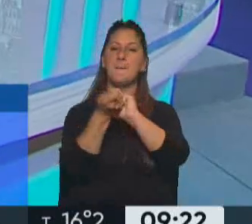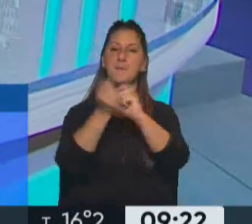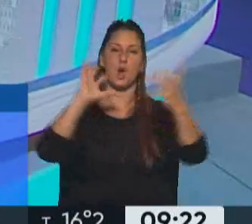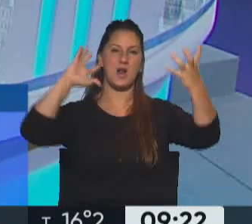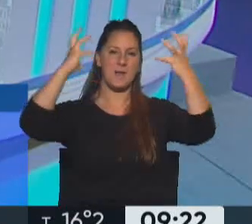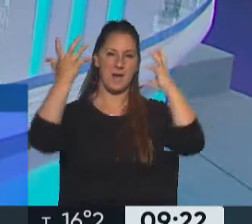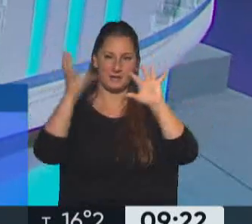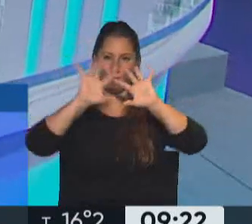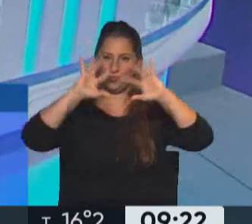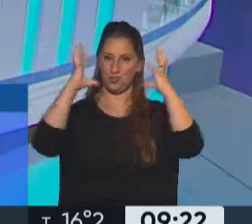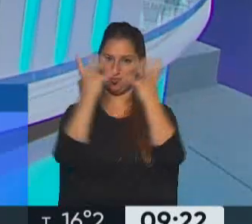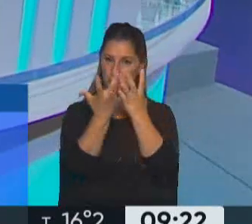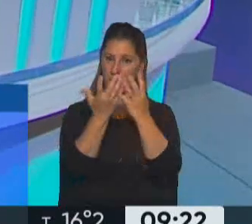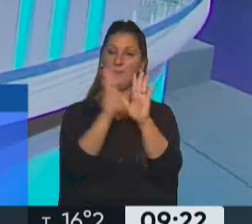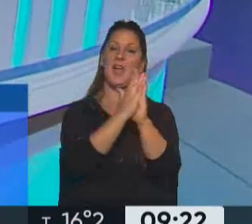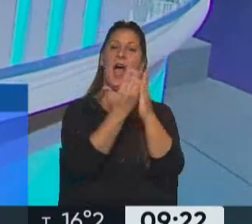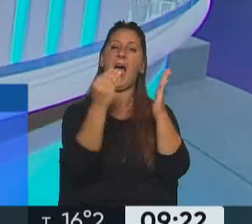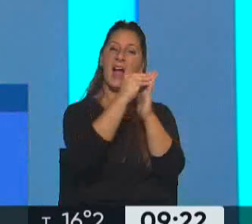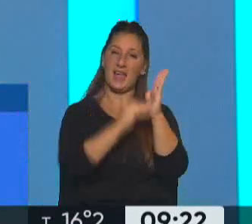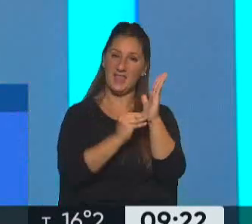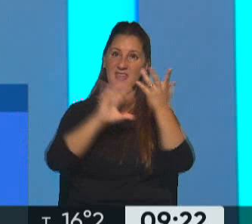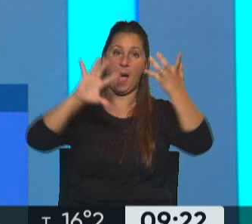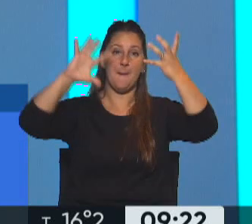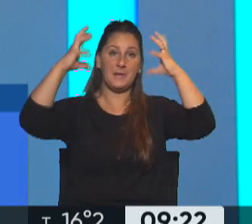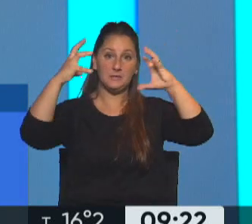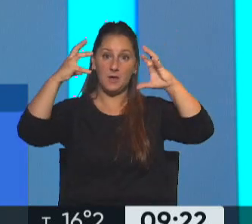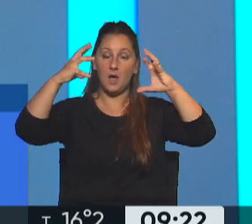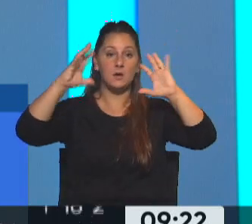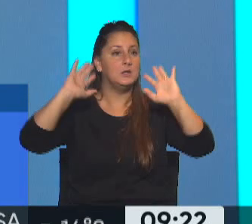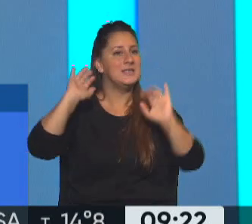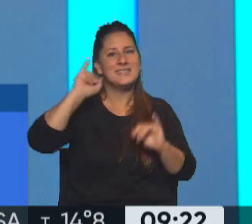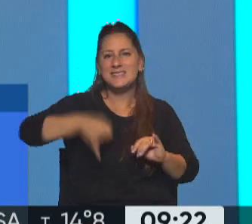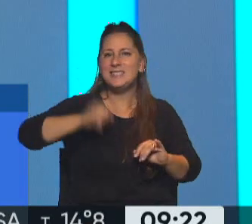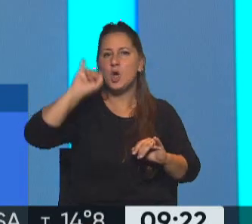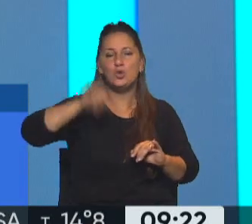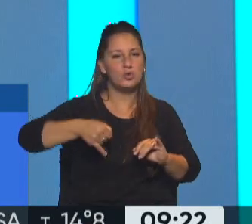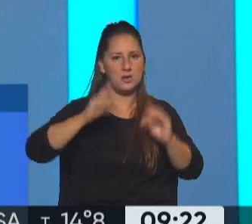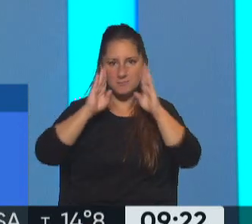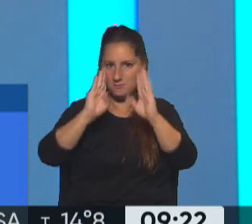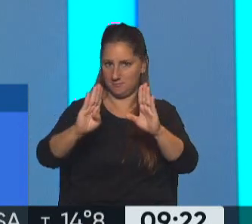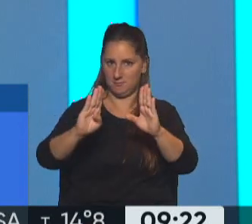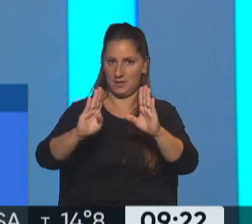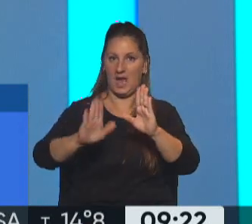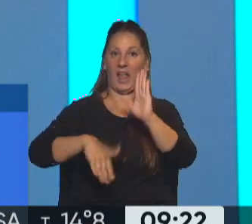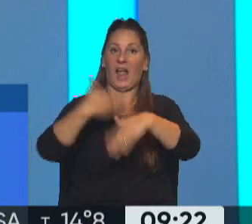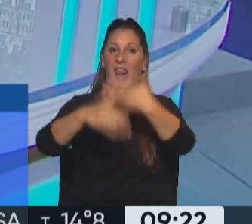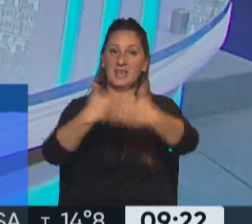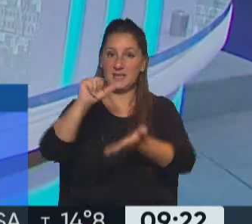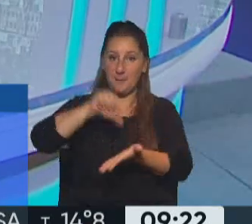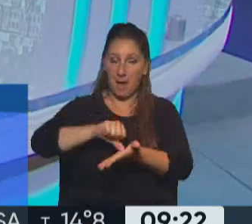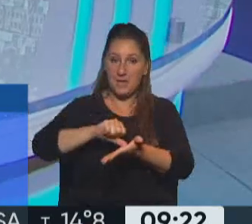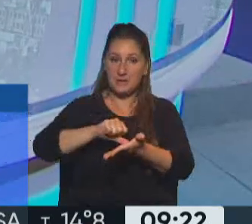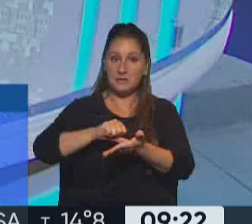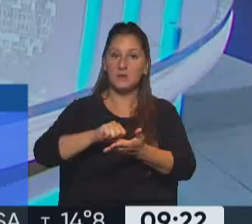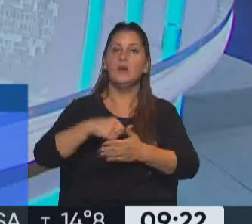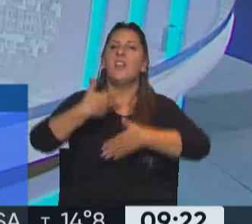agenda ambiental, que es una agenda que viene creciendo, que no se puede, aunque a veces parezca a uno, disociarla también del crecimiento de un país, porque